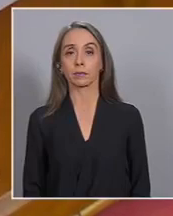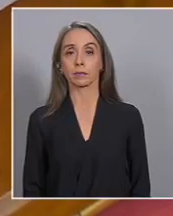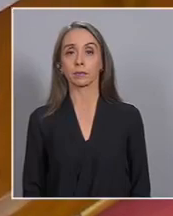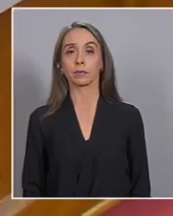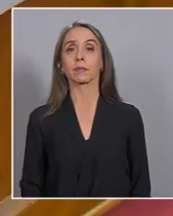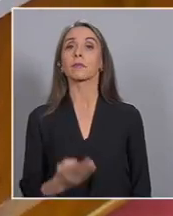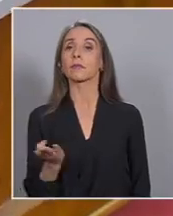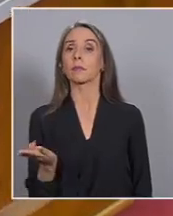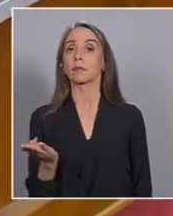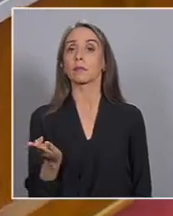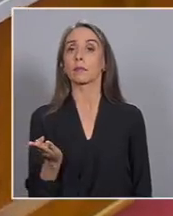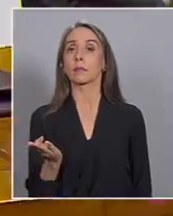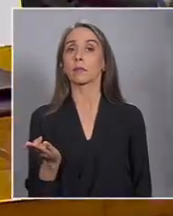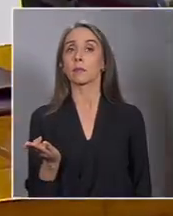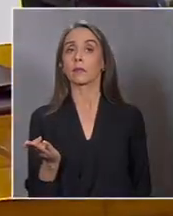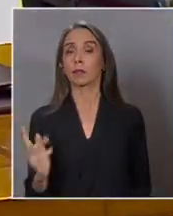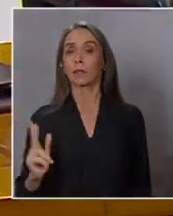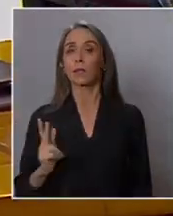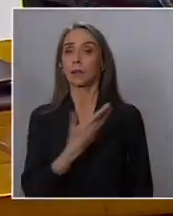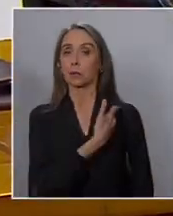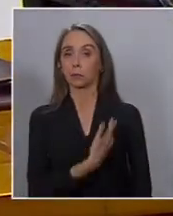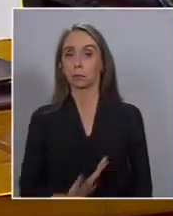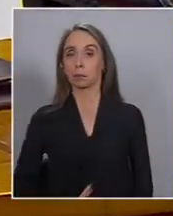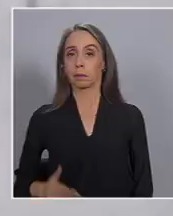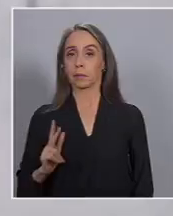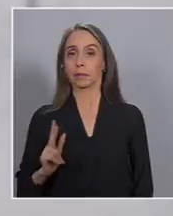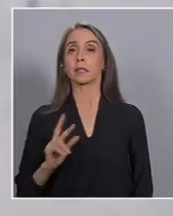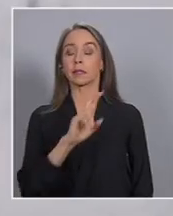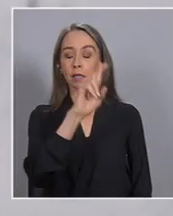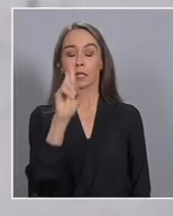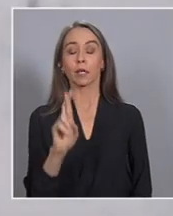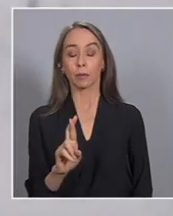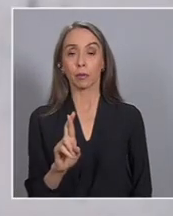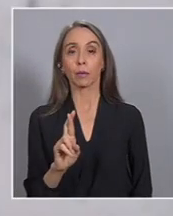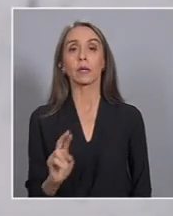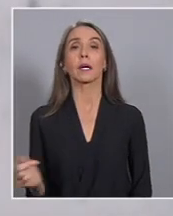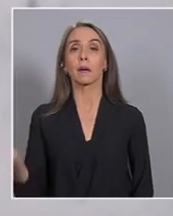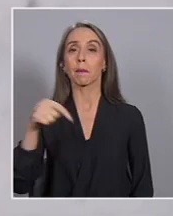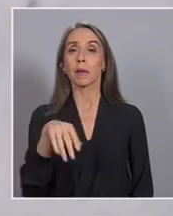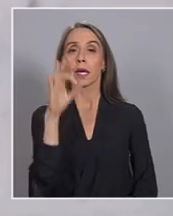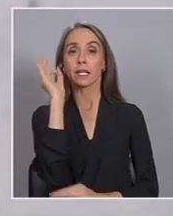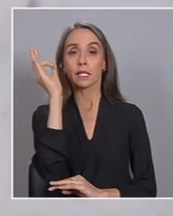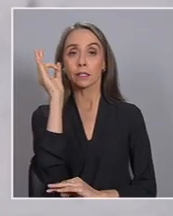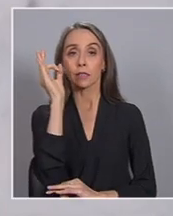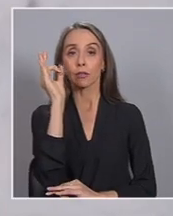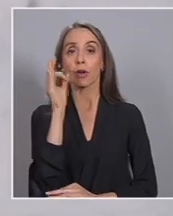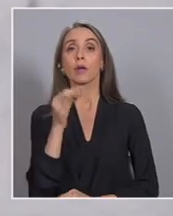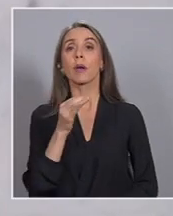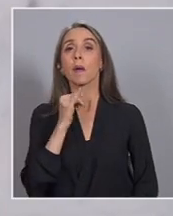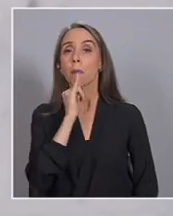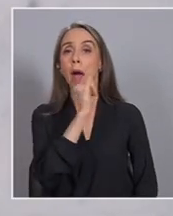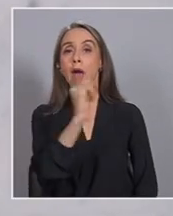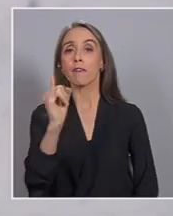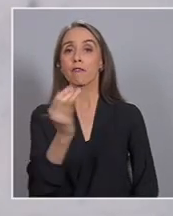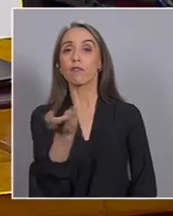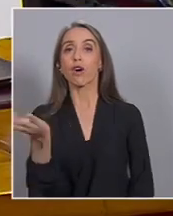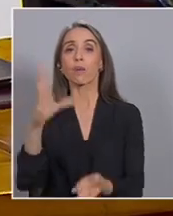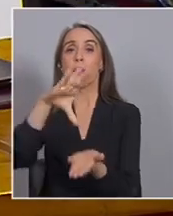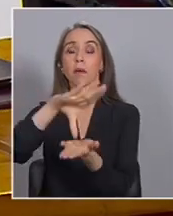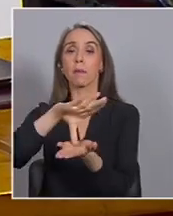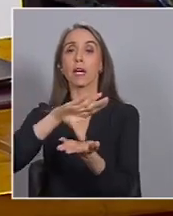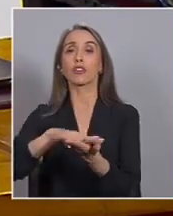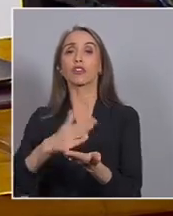Su Excelencia, el señor Presidente de la República, concurre a esta sesión para dar cuenta al país del